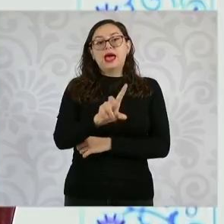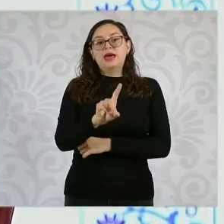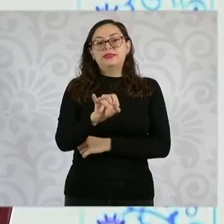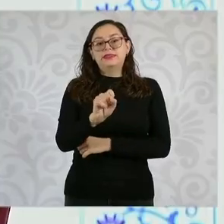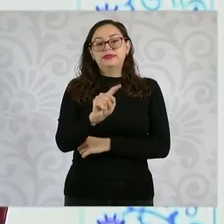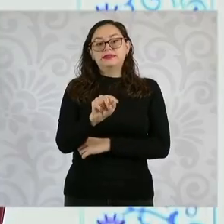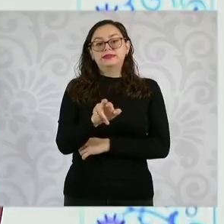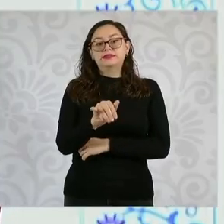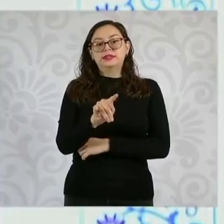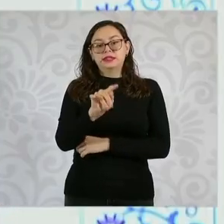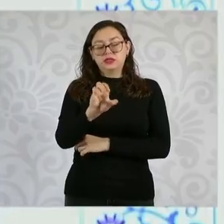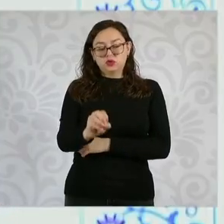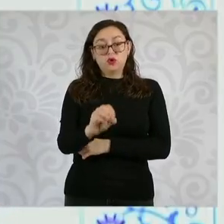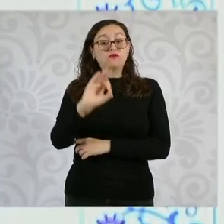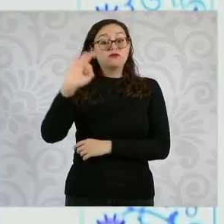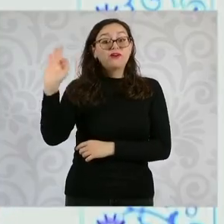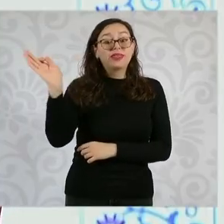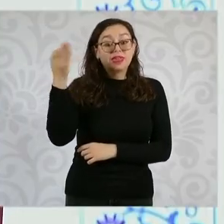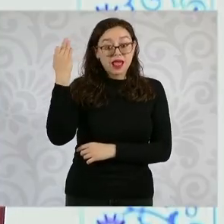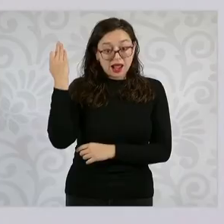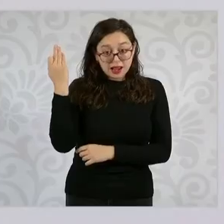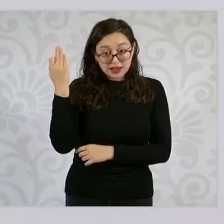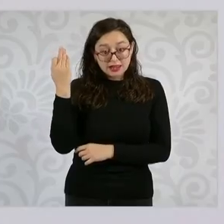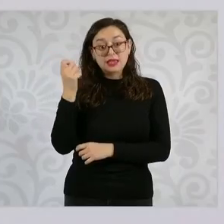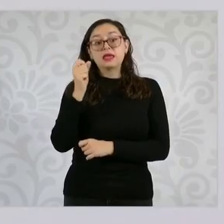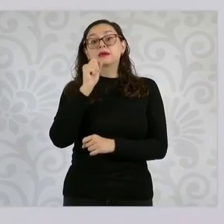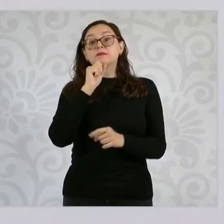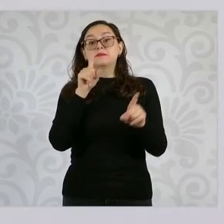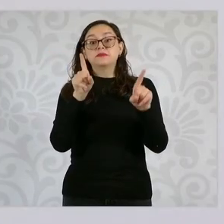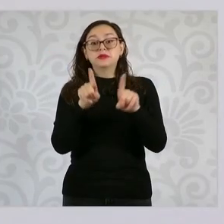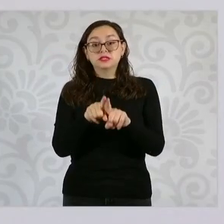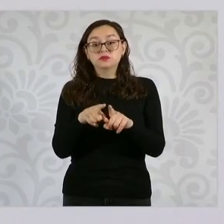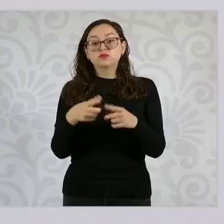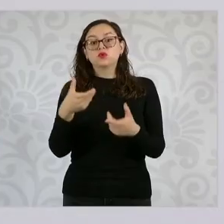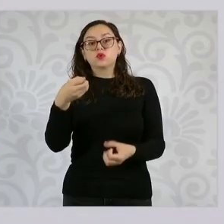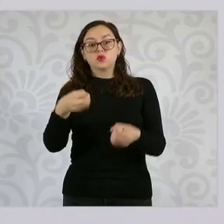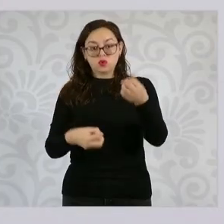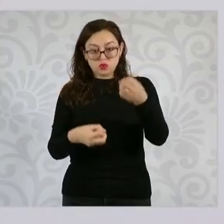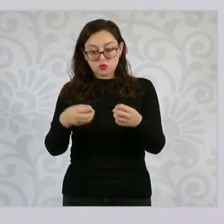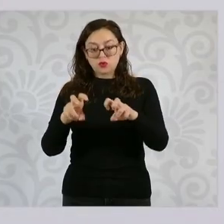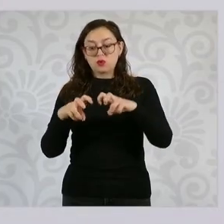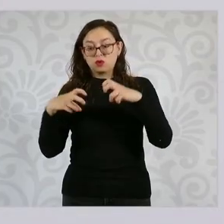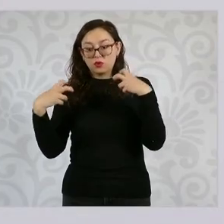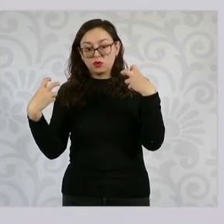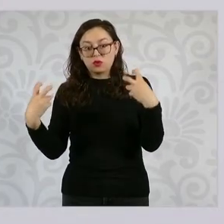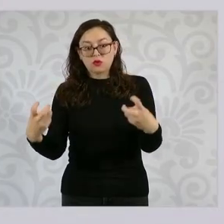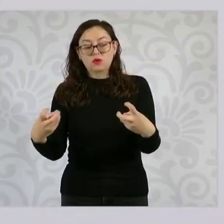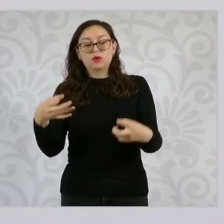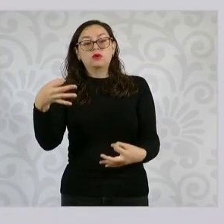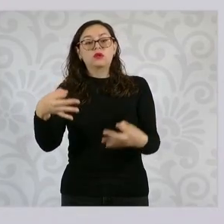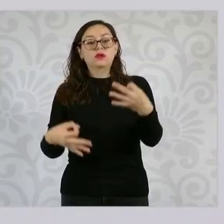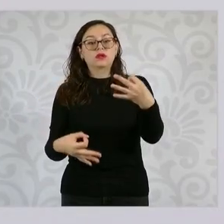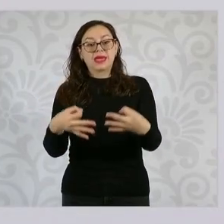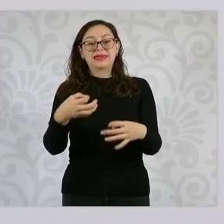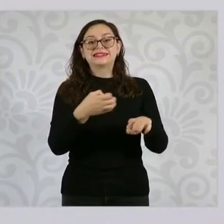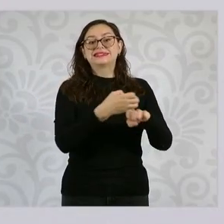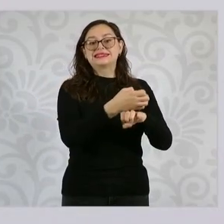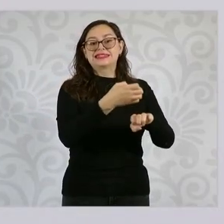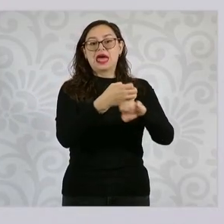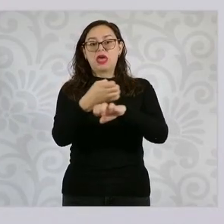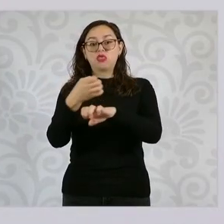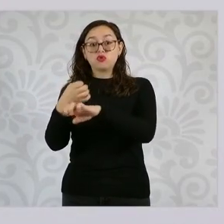Poder Judicial de la Federación y personas magistradas y jueces de los poderes judiciales